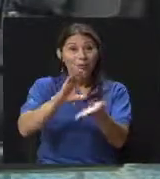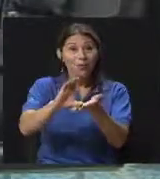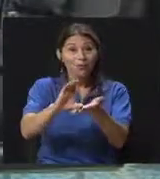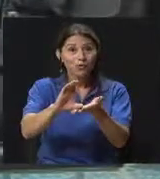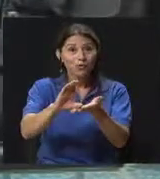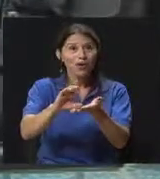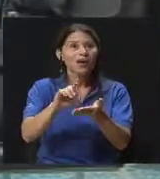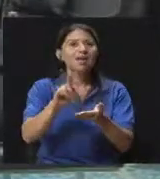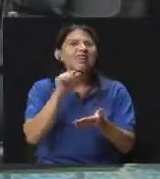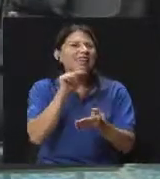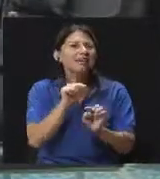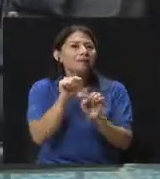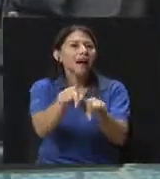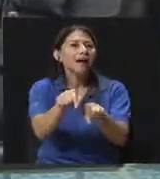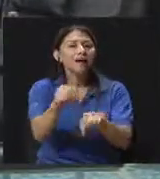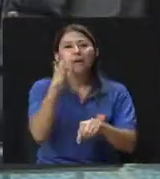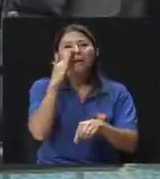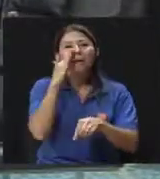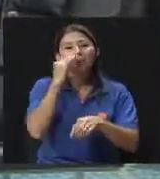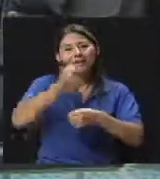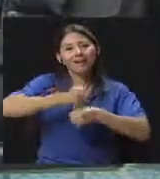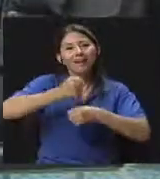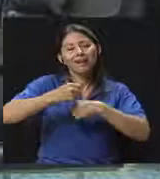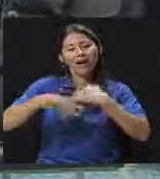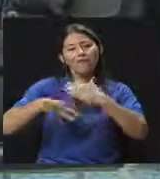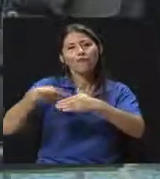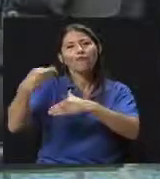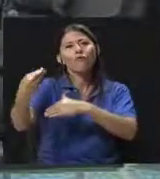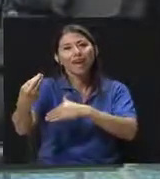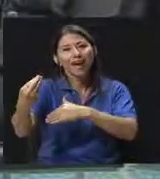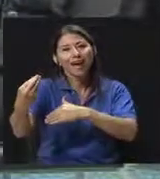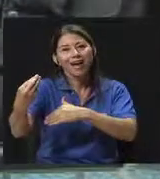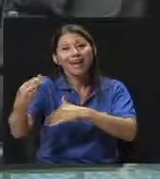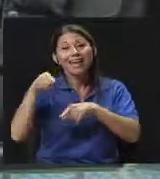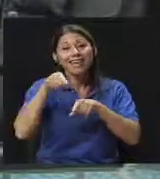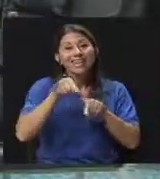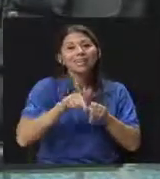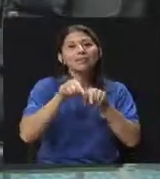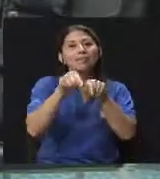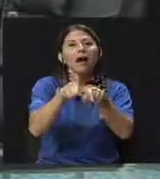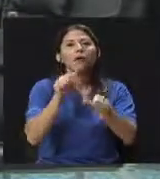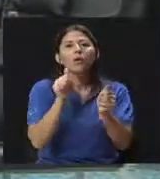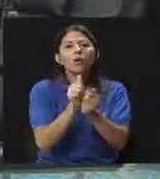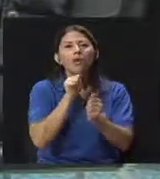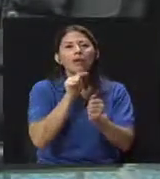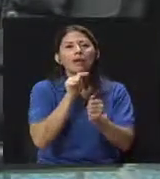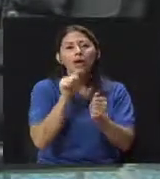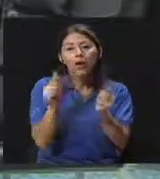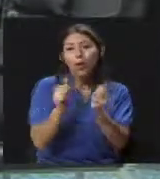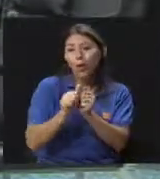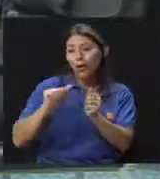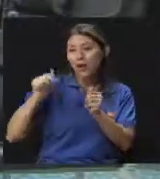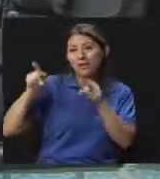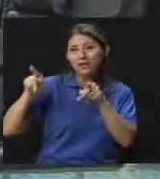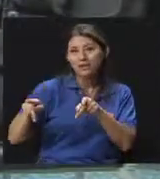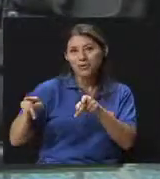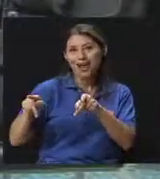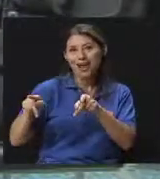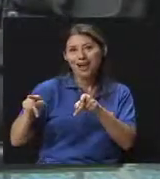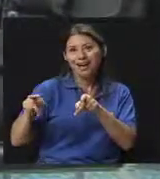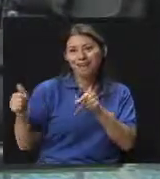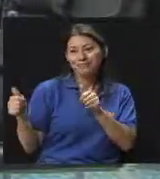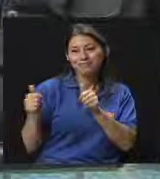de su hogar y están llegando con la persona que les va a cuidar el bebé a llevar el curso. Porque a ella les